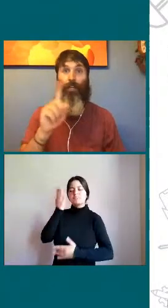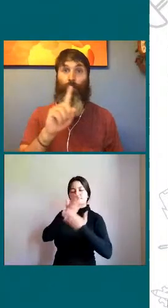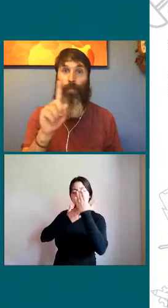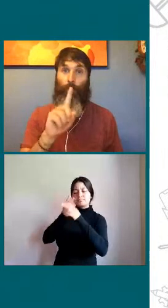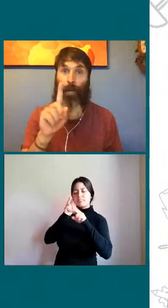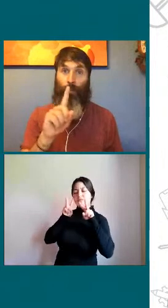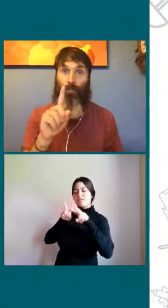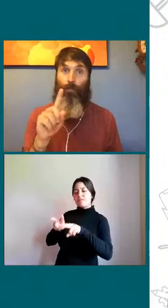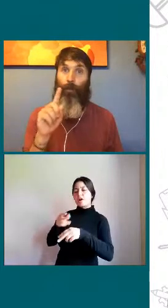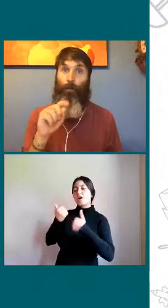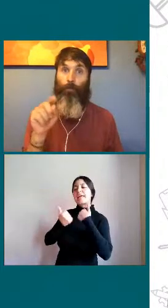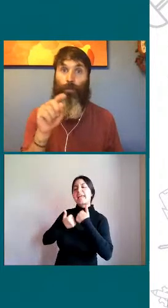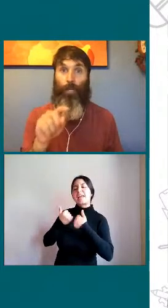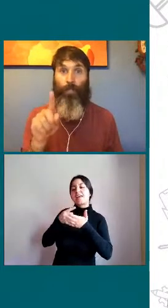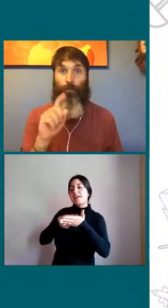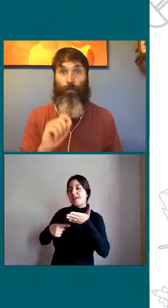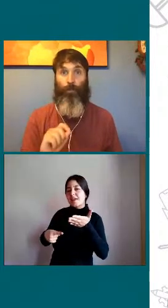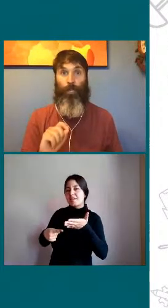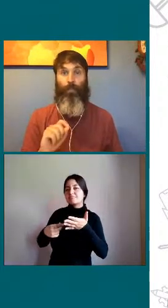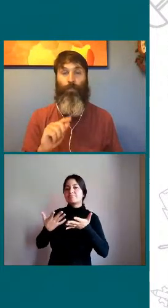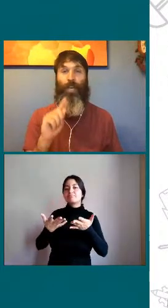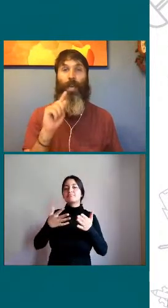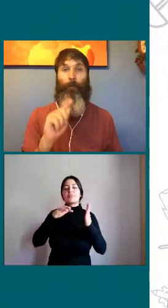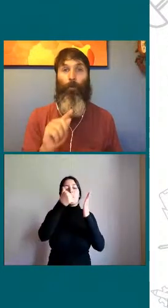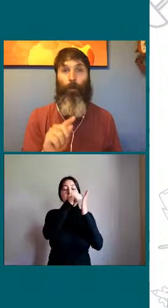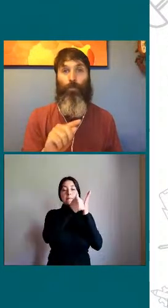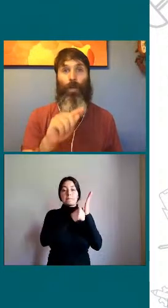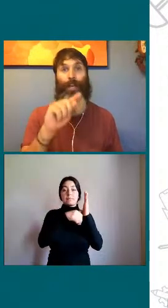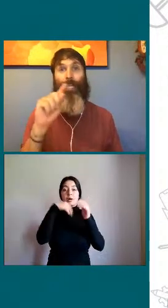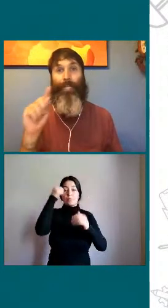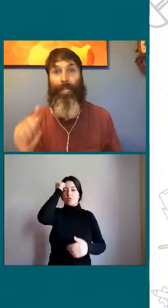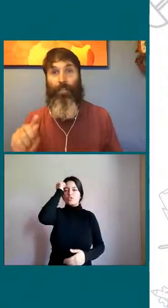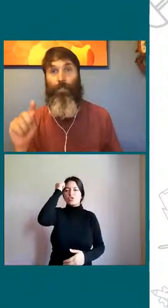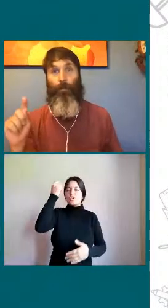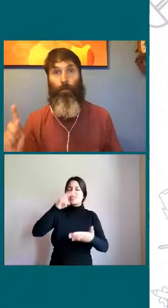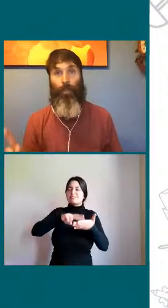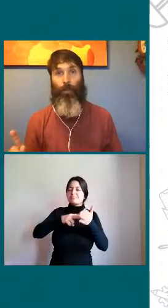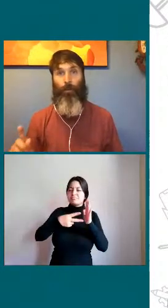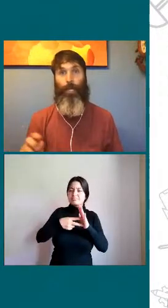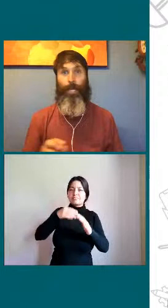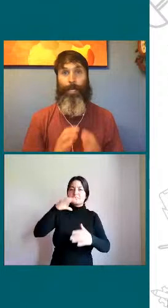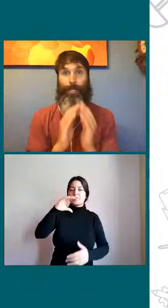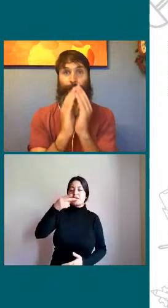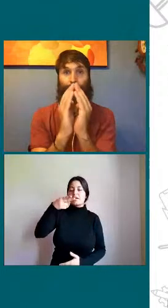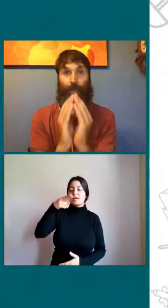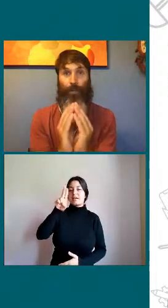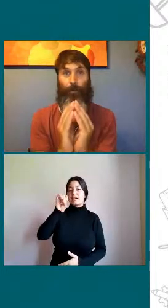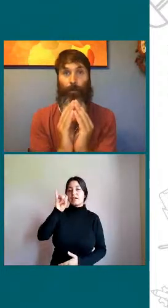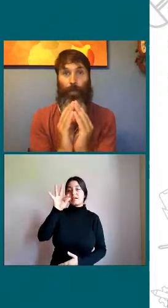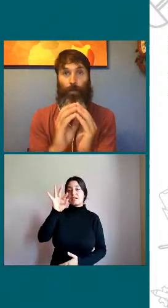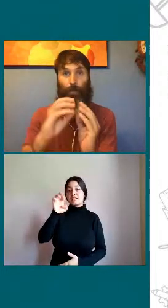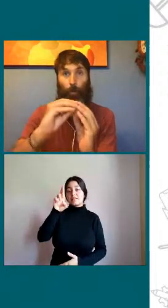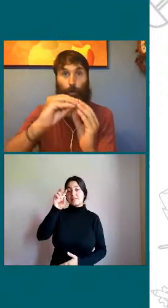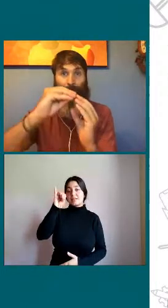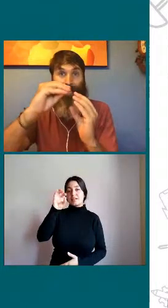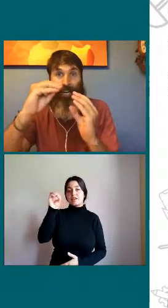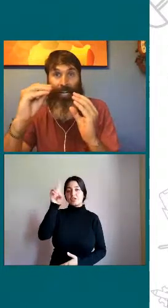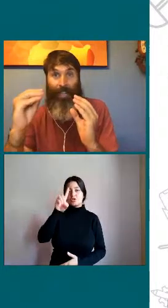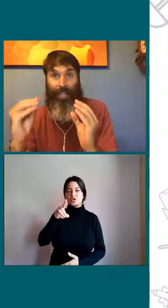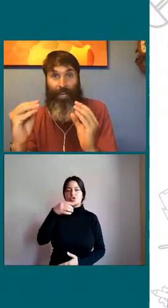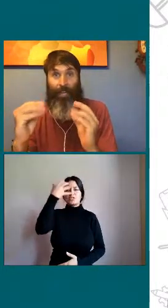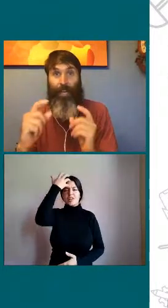Es decir, los educadores no evaluamos objetivos o contenidos, evaluamos criterios de evaluación. Ese criterio de evaluación lo